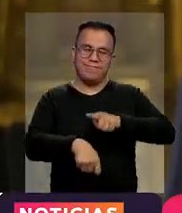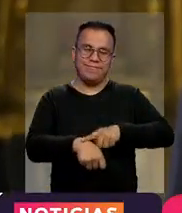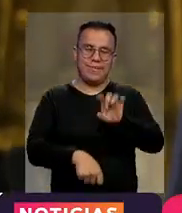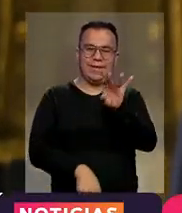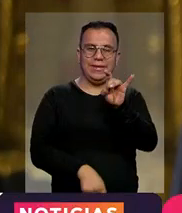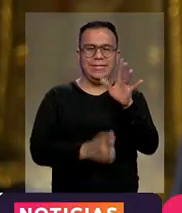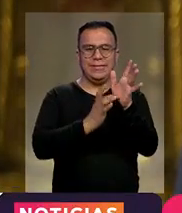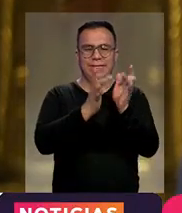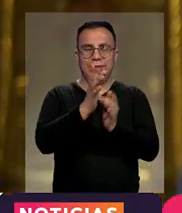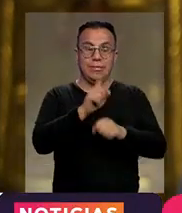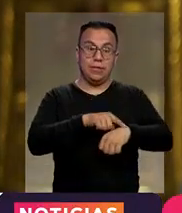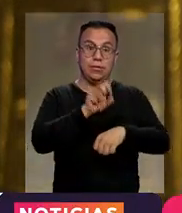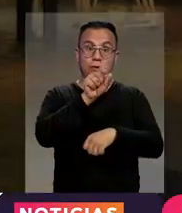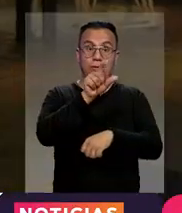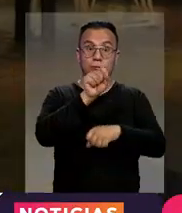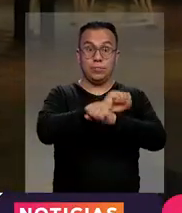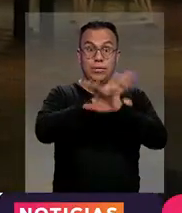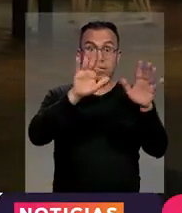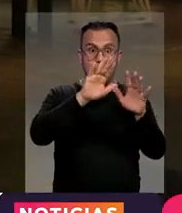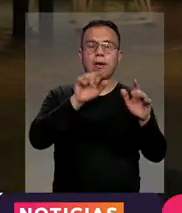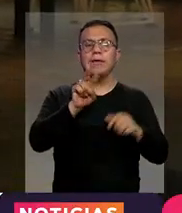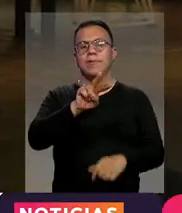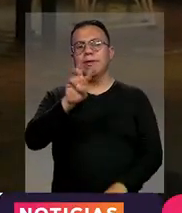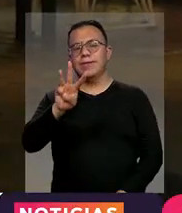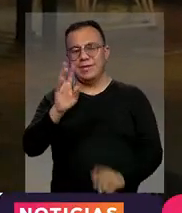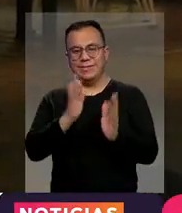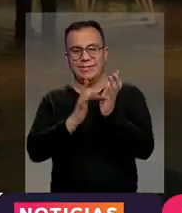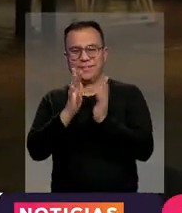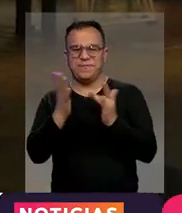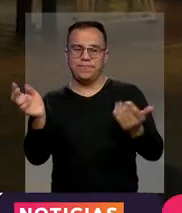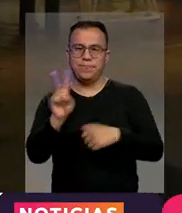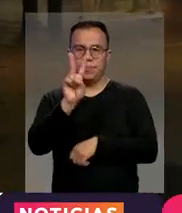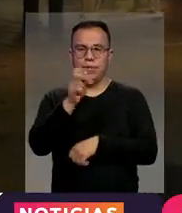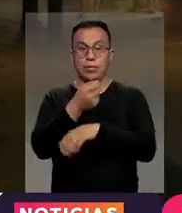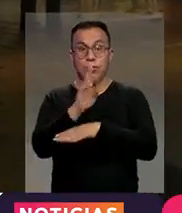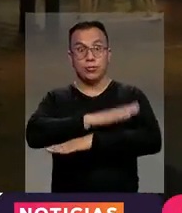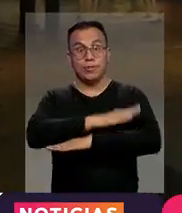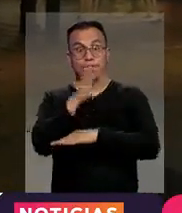15 de abril a las 11 de la mañana y el 23 de abril a las 12 del mediodía.